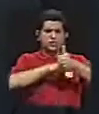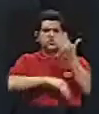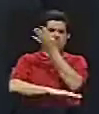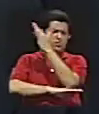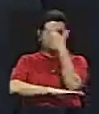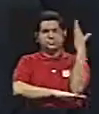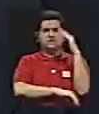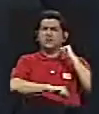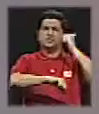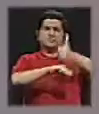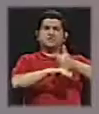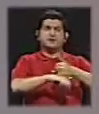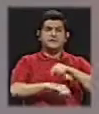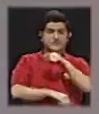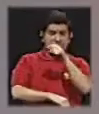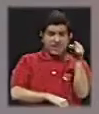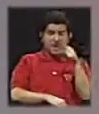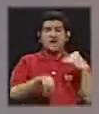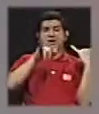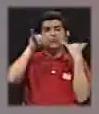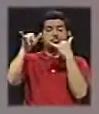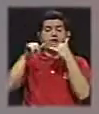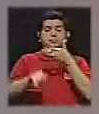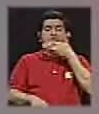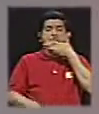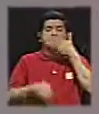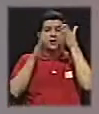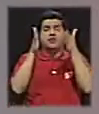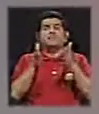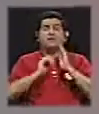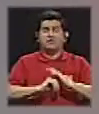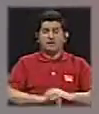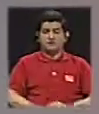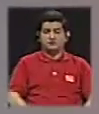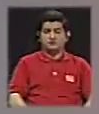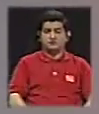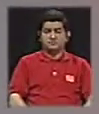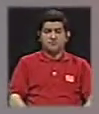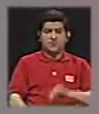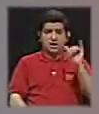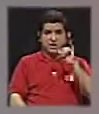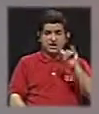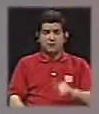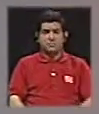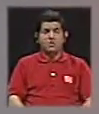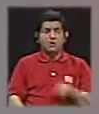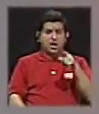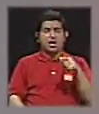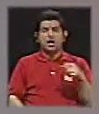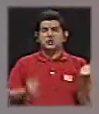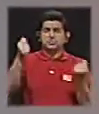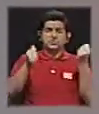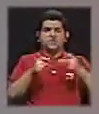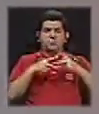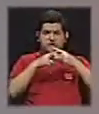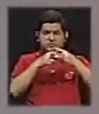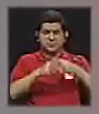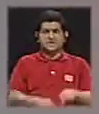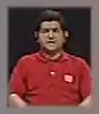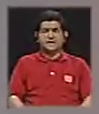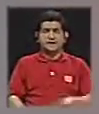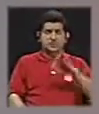bosques, son ellos los que denuncian a los indígenas y además de esto prestan sus camiones para que se lleven a